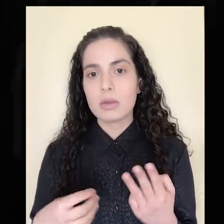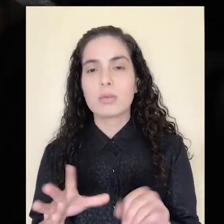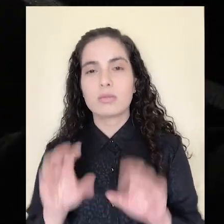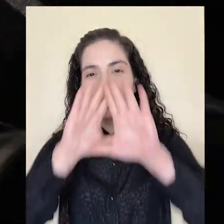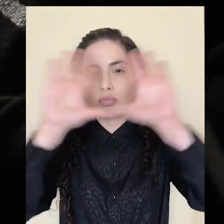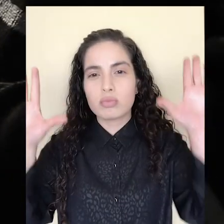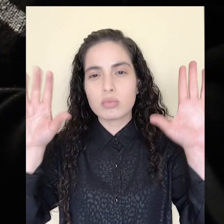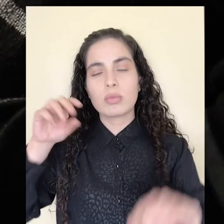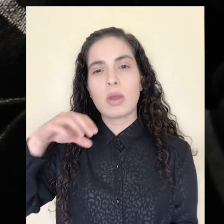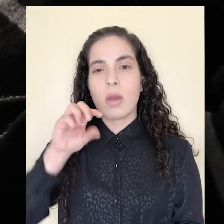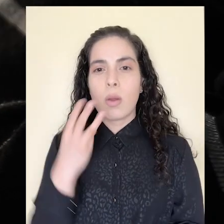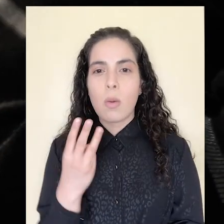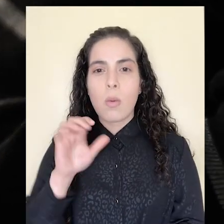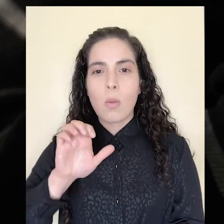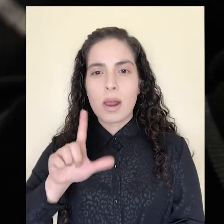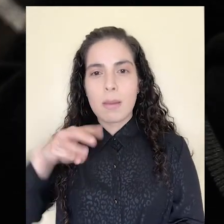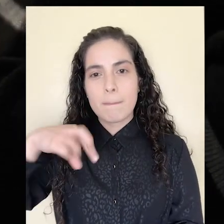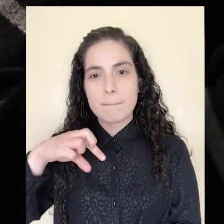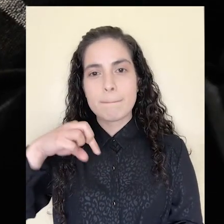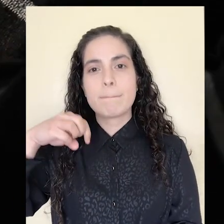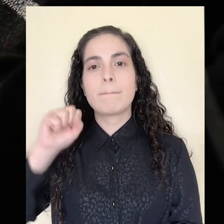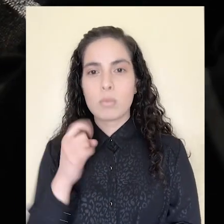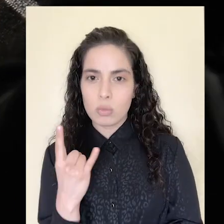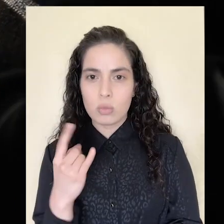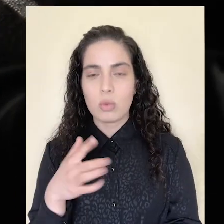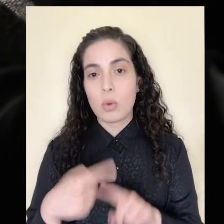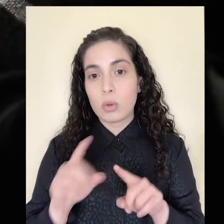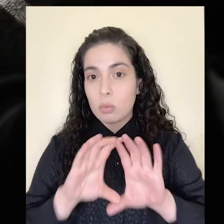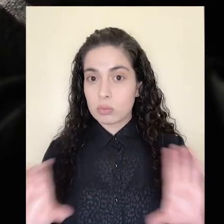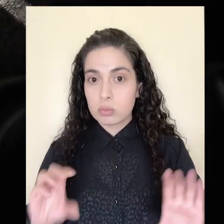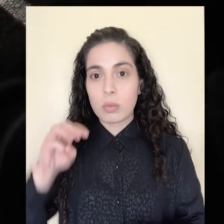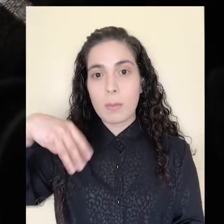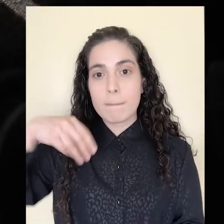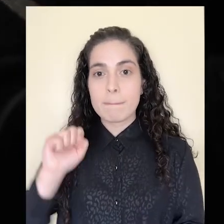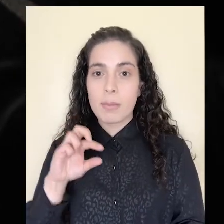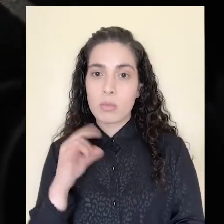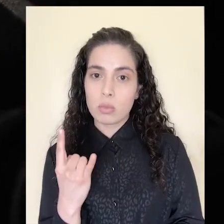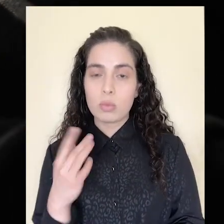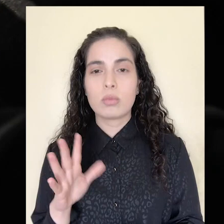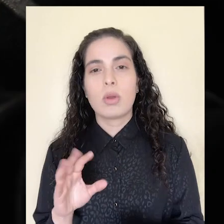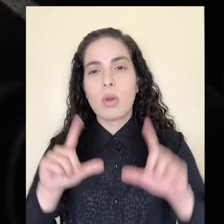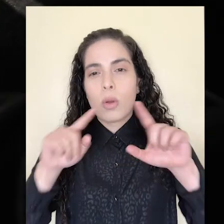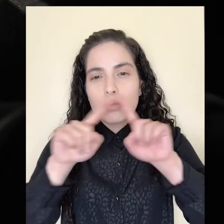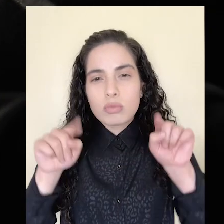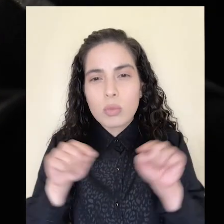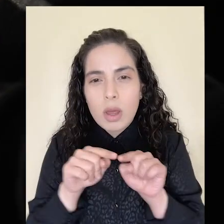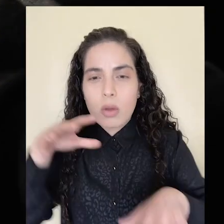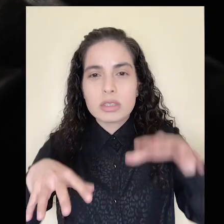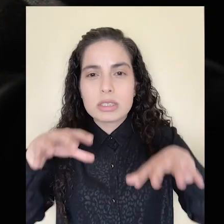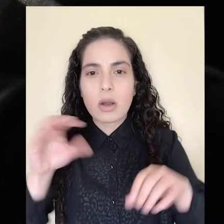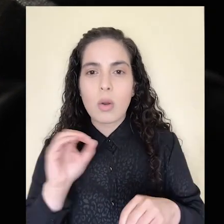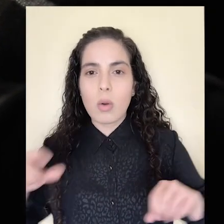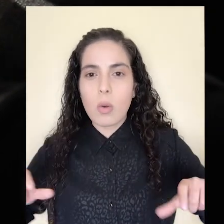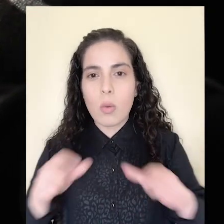arriba, y este es el mapo, es la parte de abajo. Entonces aquí esto representa el remo, que es el arcoíris, o esto representa la parte cuadrada, que es un